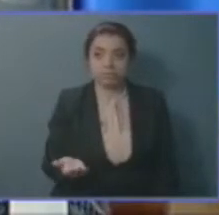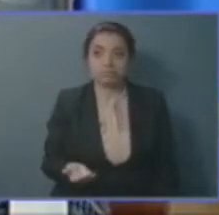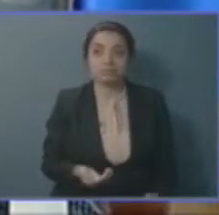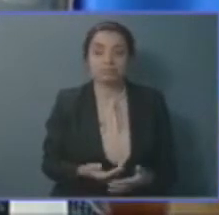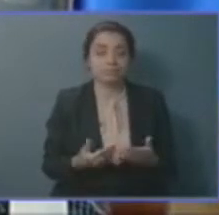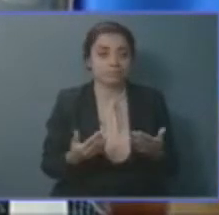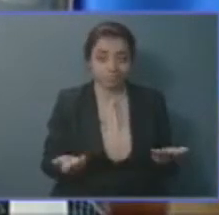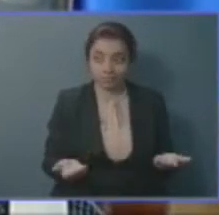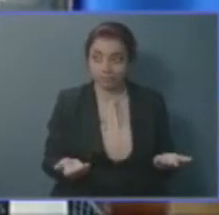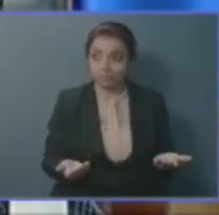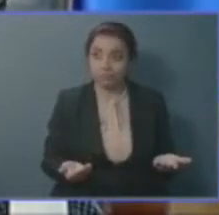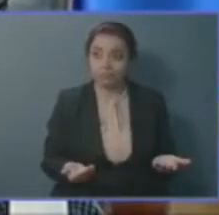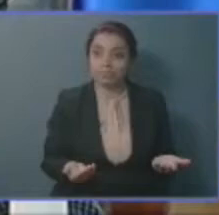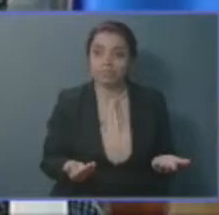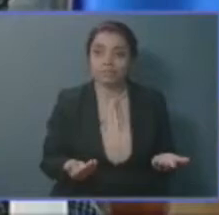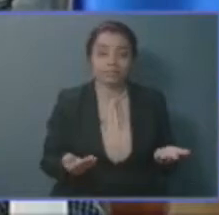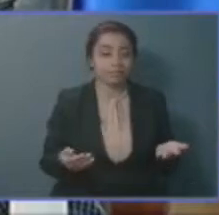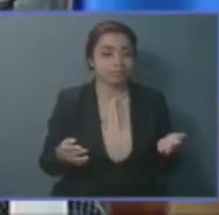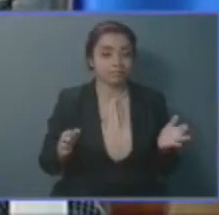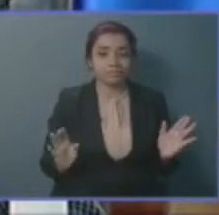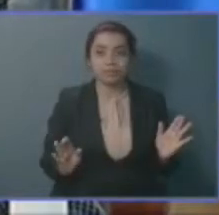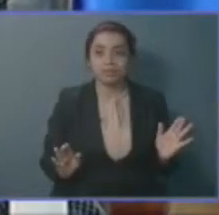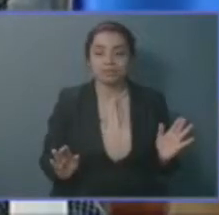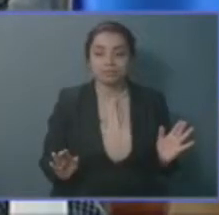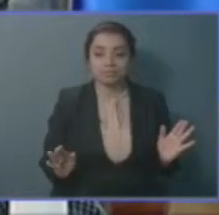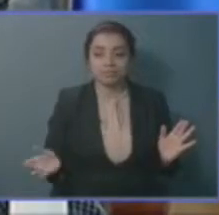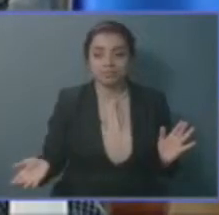resultado contaminados en el ISNA.